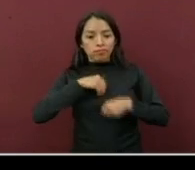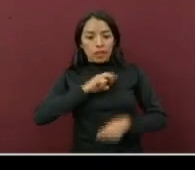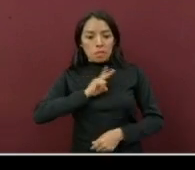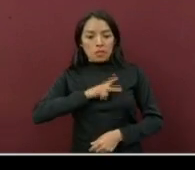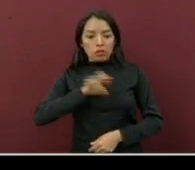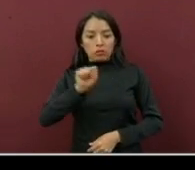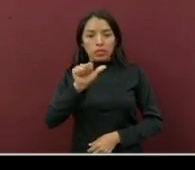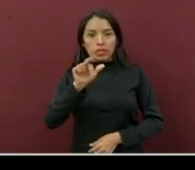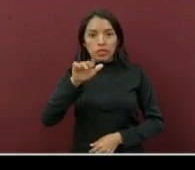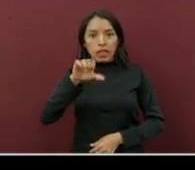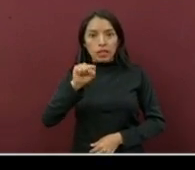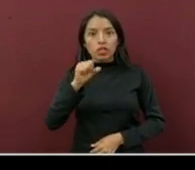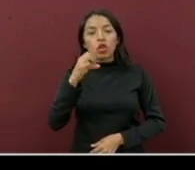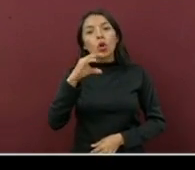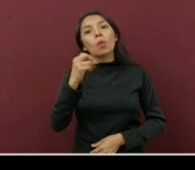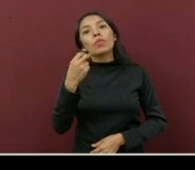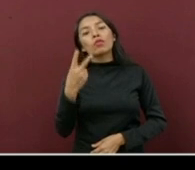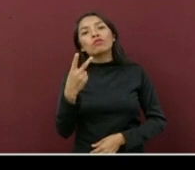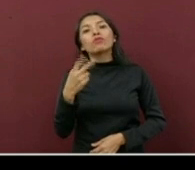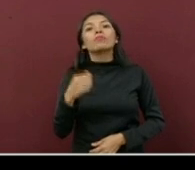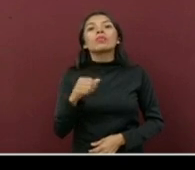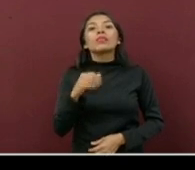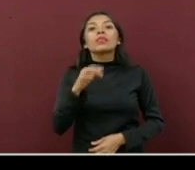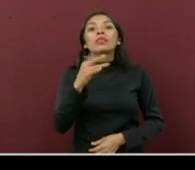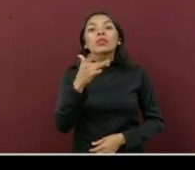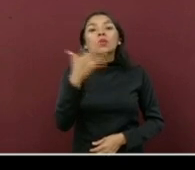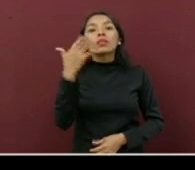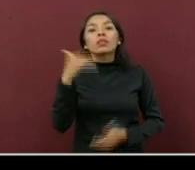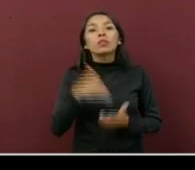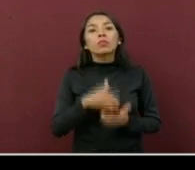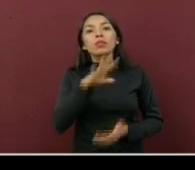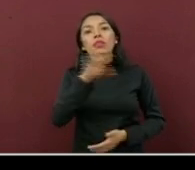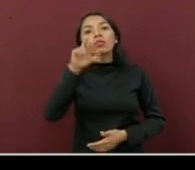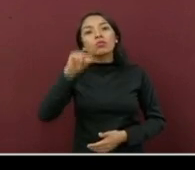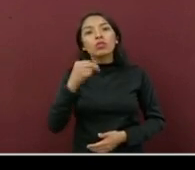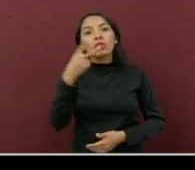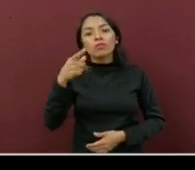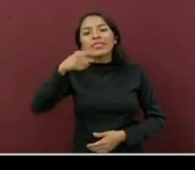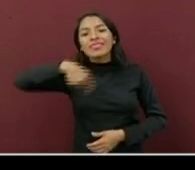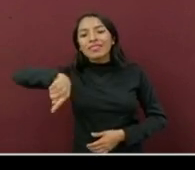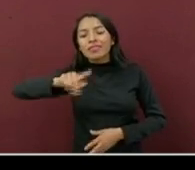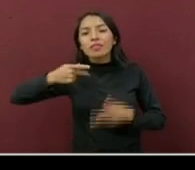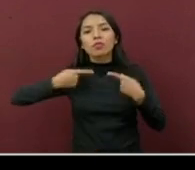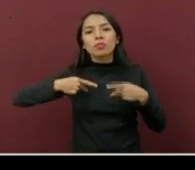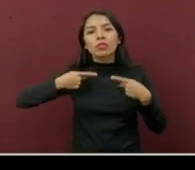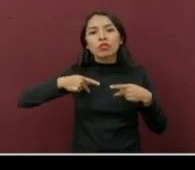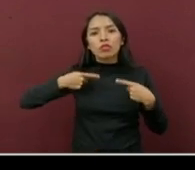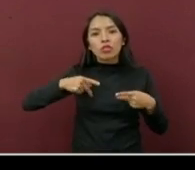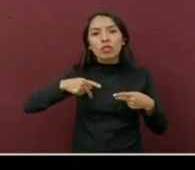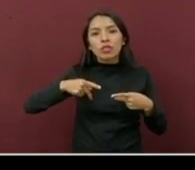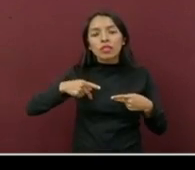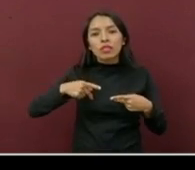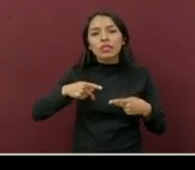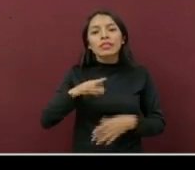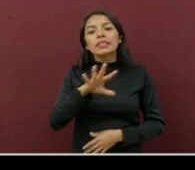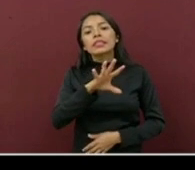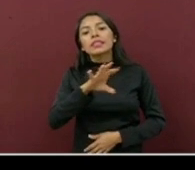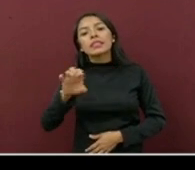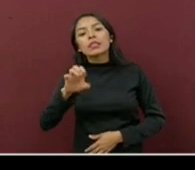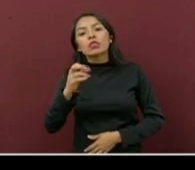son 56 mil 882 de ellos al día de hoy se consideran actuales